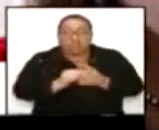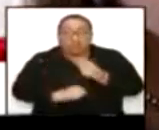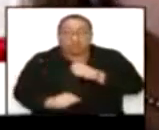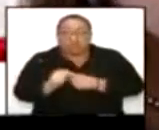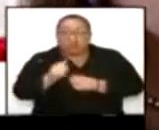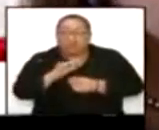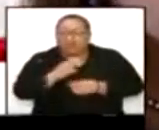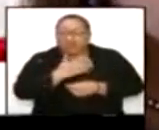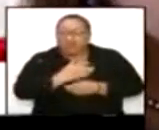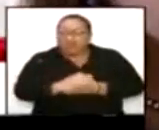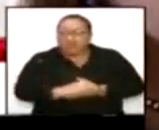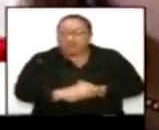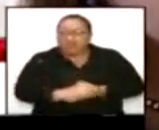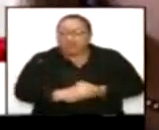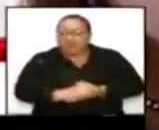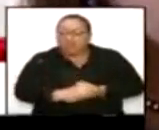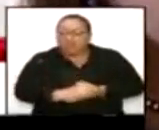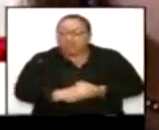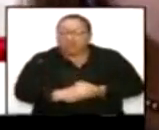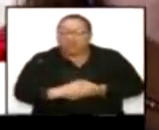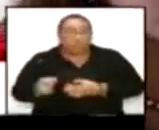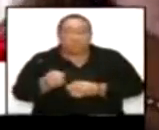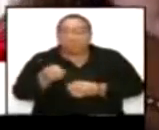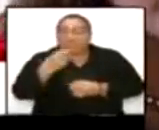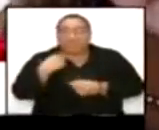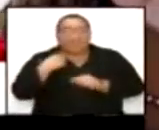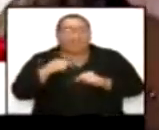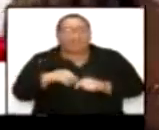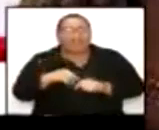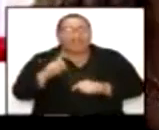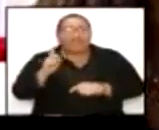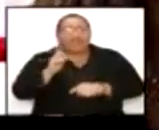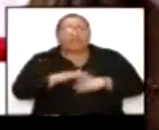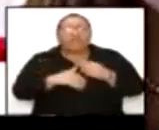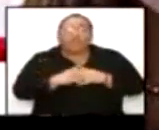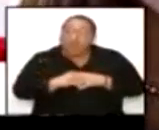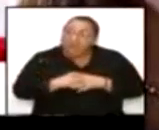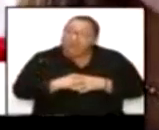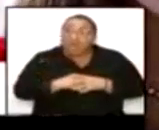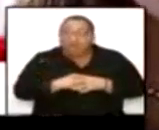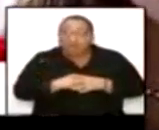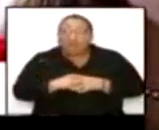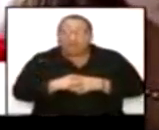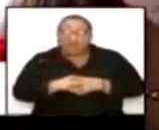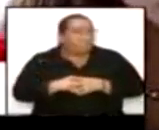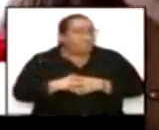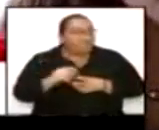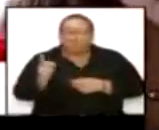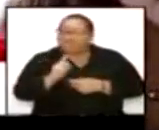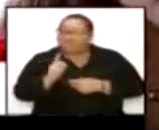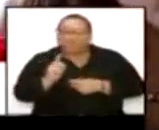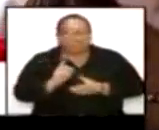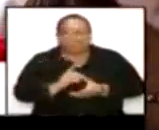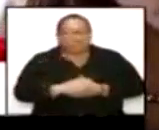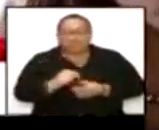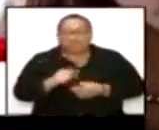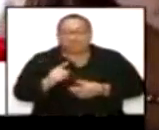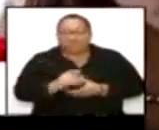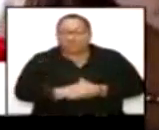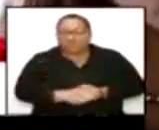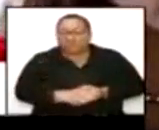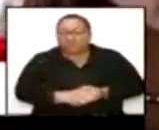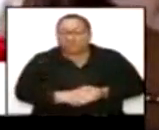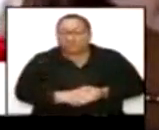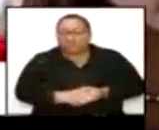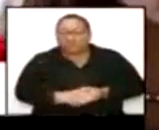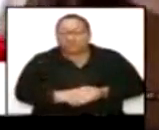Así es, presidente. No es como se nos pinta aquí, para que todos aceptemos de manera callados y digamos, bueno, así es, y